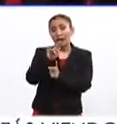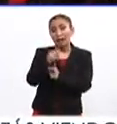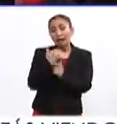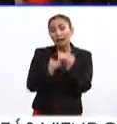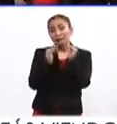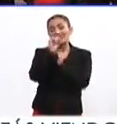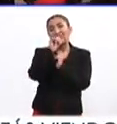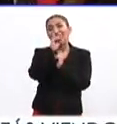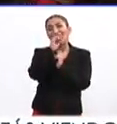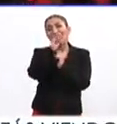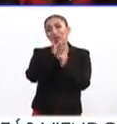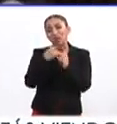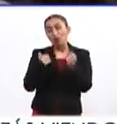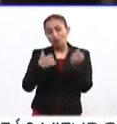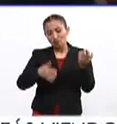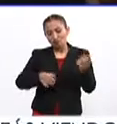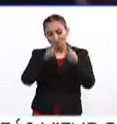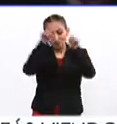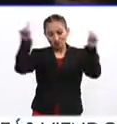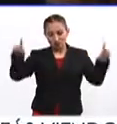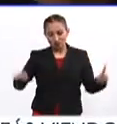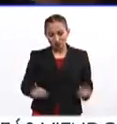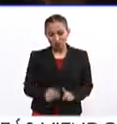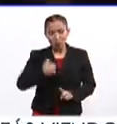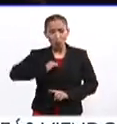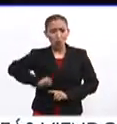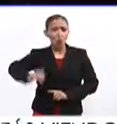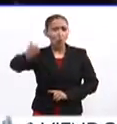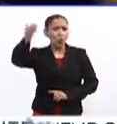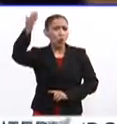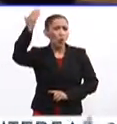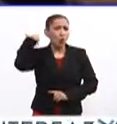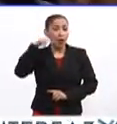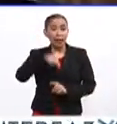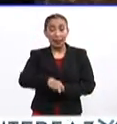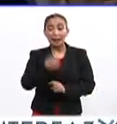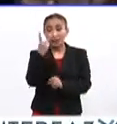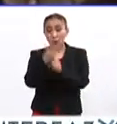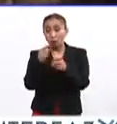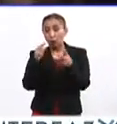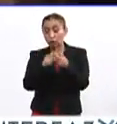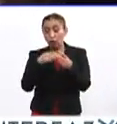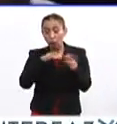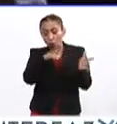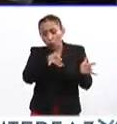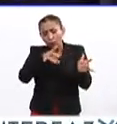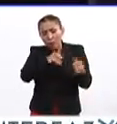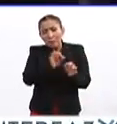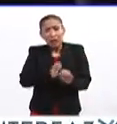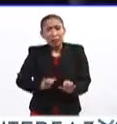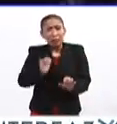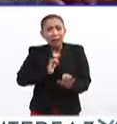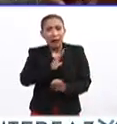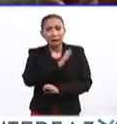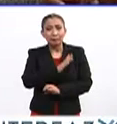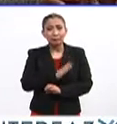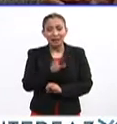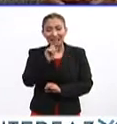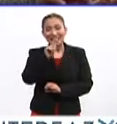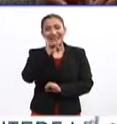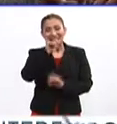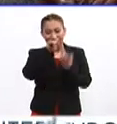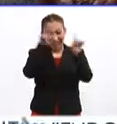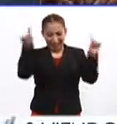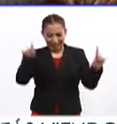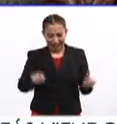el salterio, instrumento de cuerdas de origen milenario, el segundo instrumento de cuerda más antiguo que existe. El